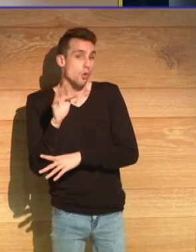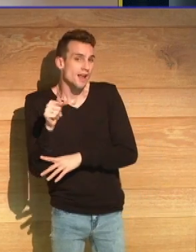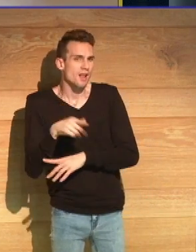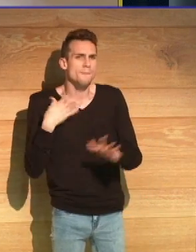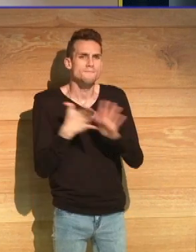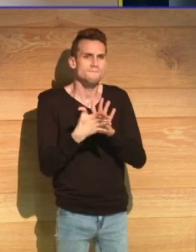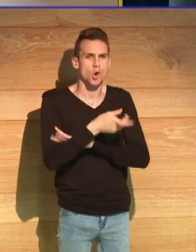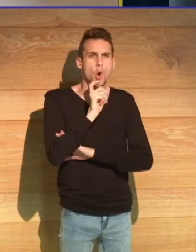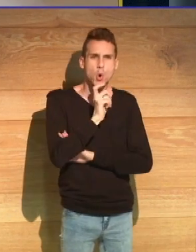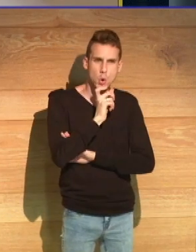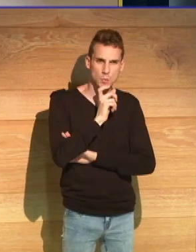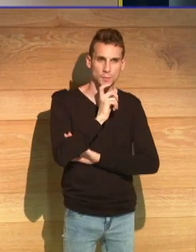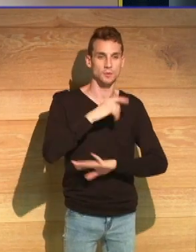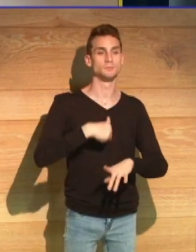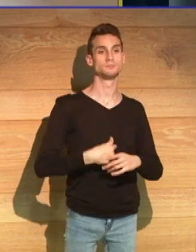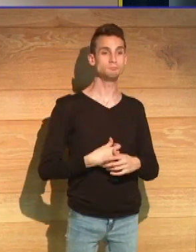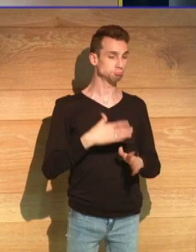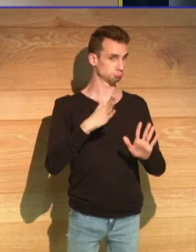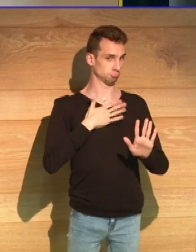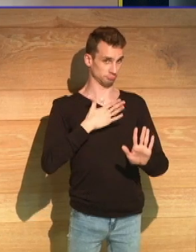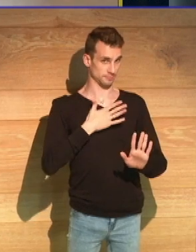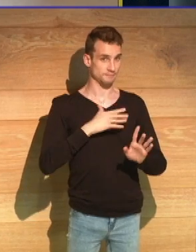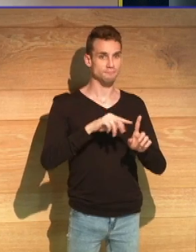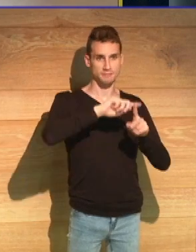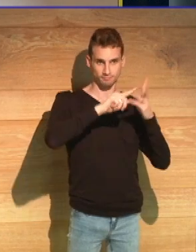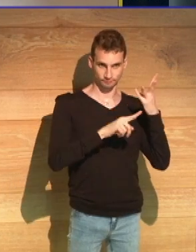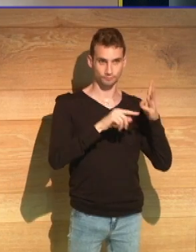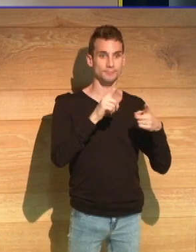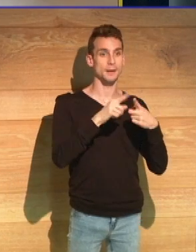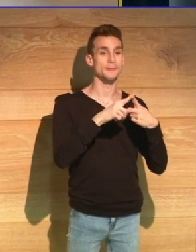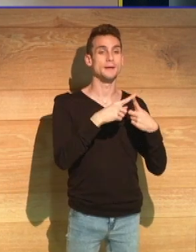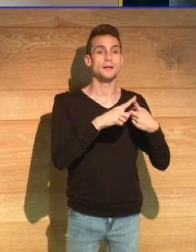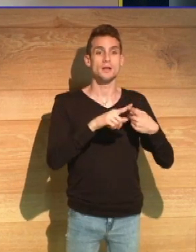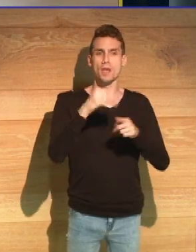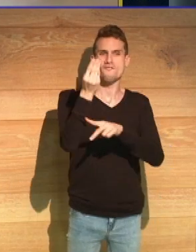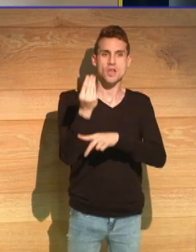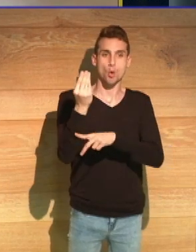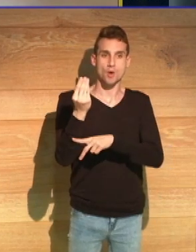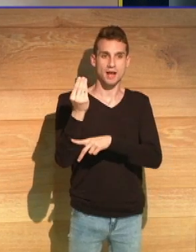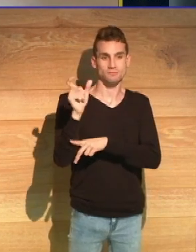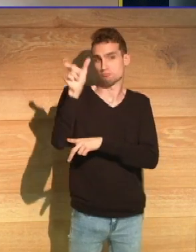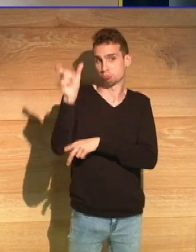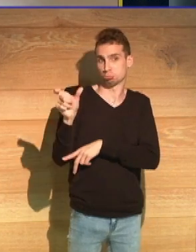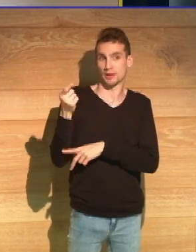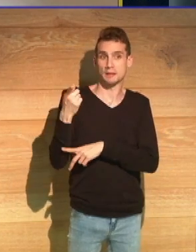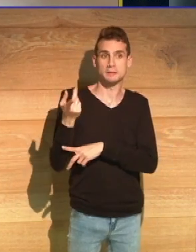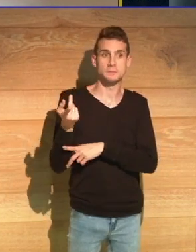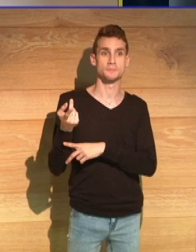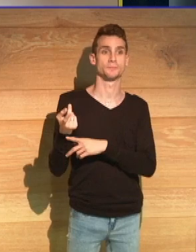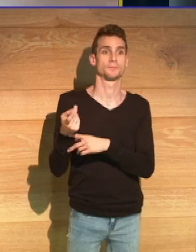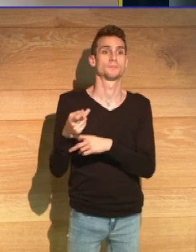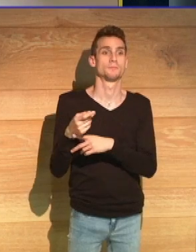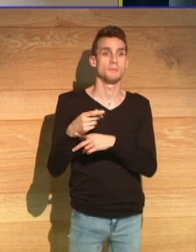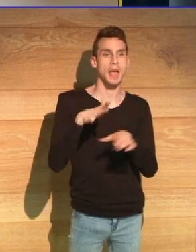esta exposición. Para mí tiene que ver con varias cosas. Primero, con la figura de alguien que era capaz de saltar